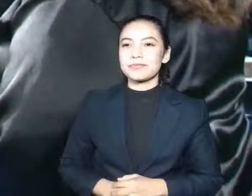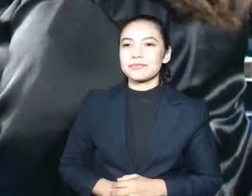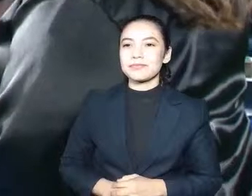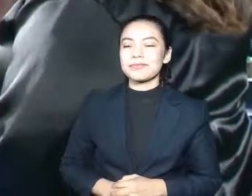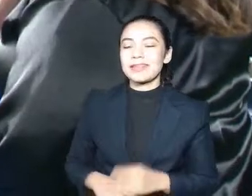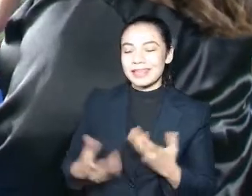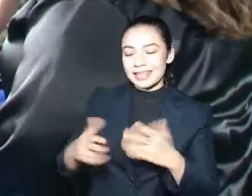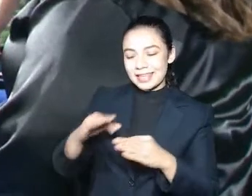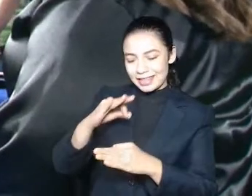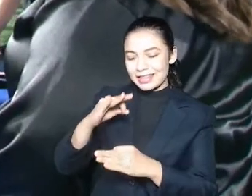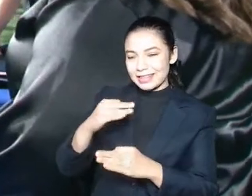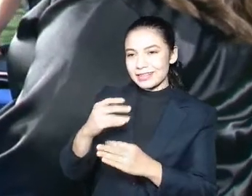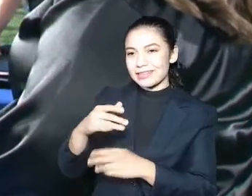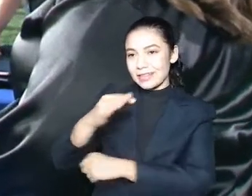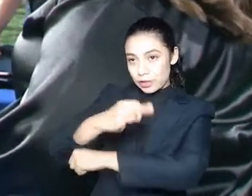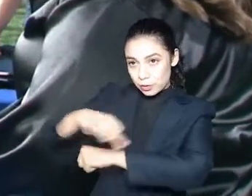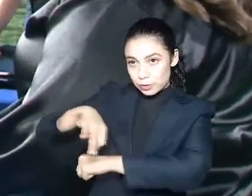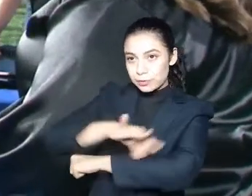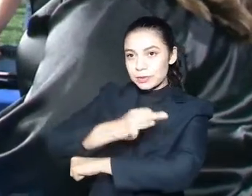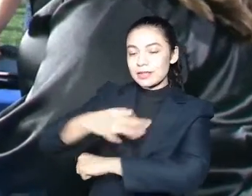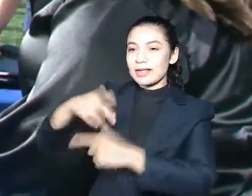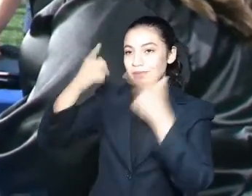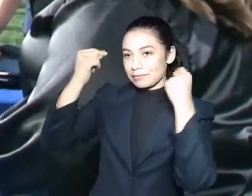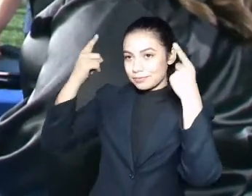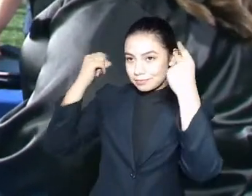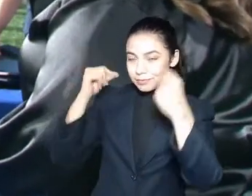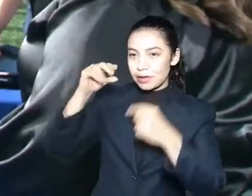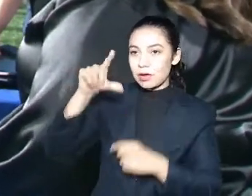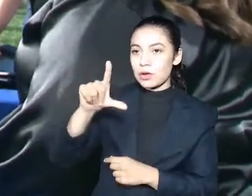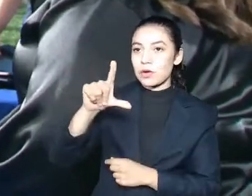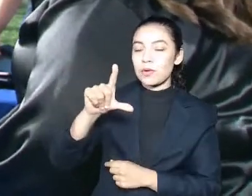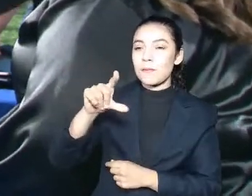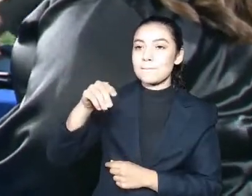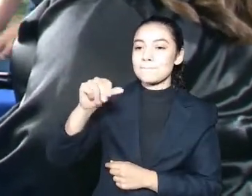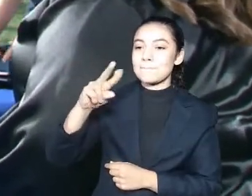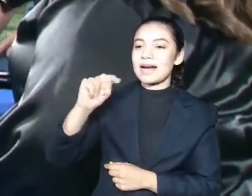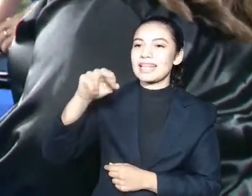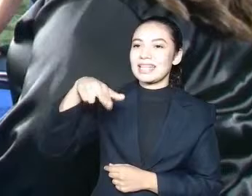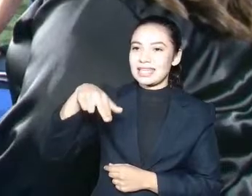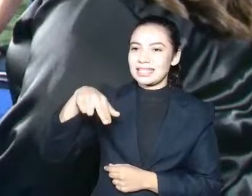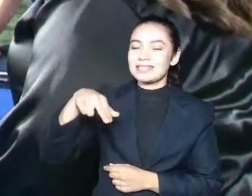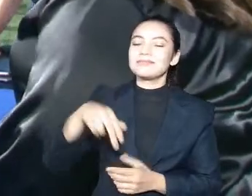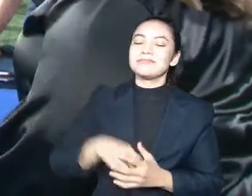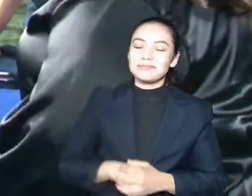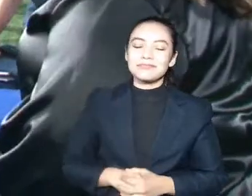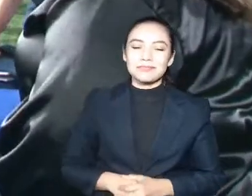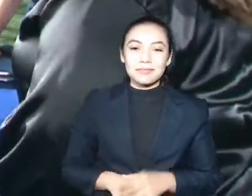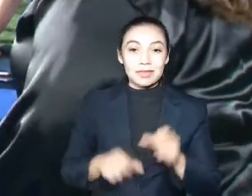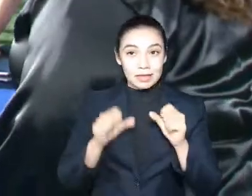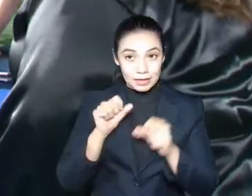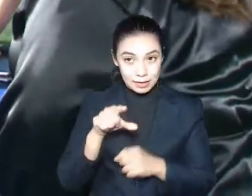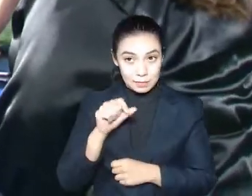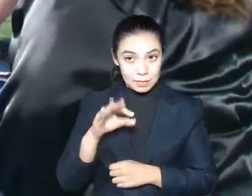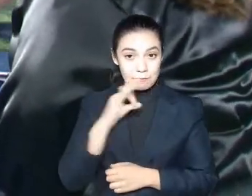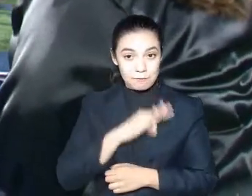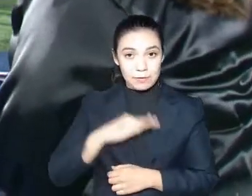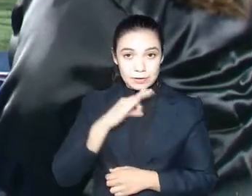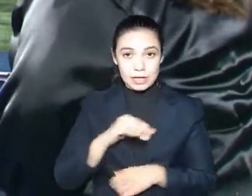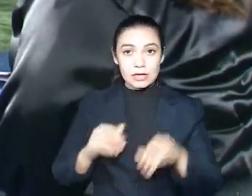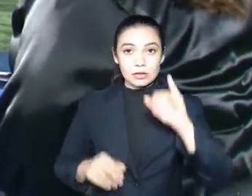de arquitectura, toque el turno a Luis Martín Nájera Villanueva. Asimismo felicitamos a Juan Carlos Soto